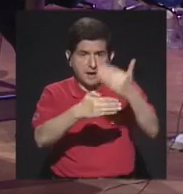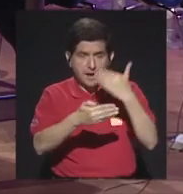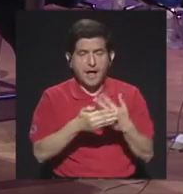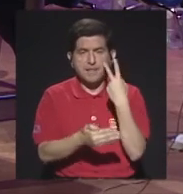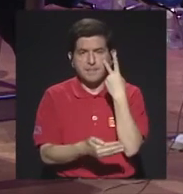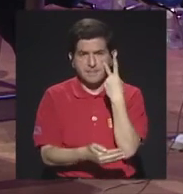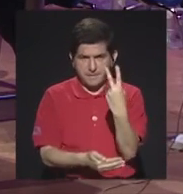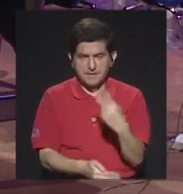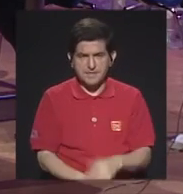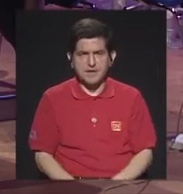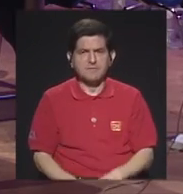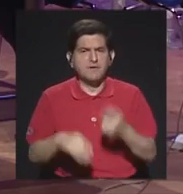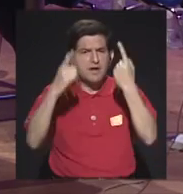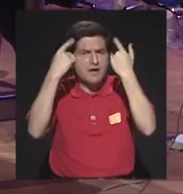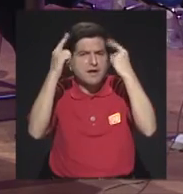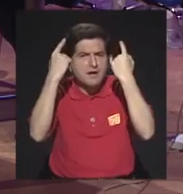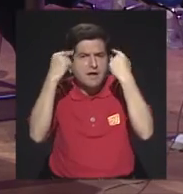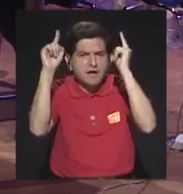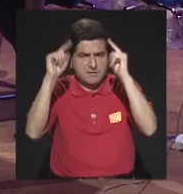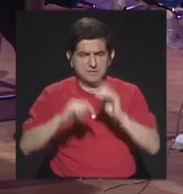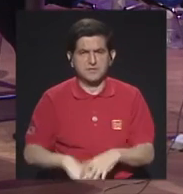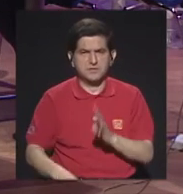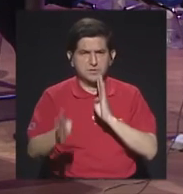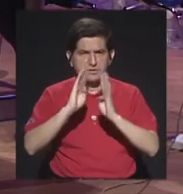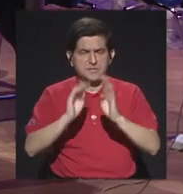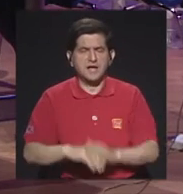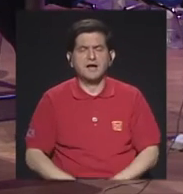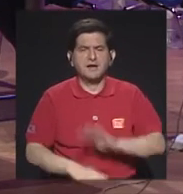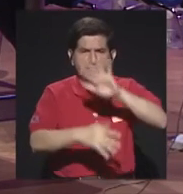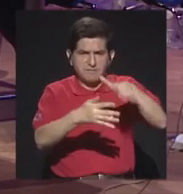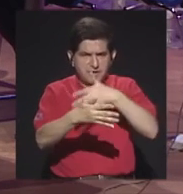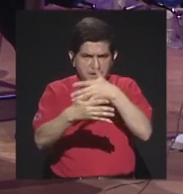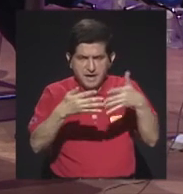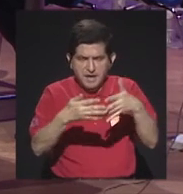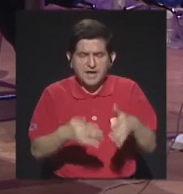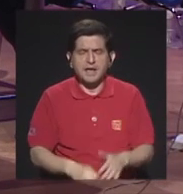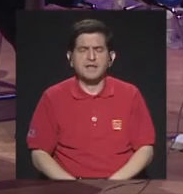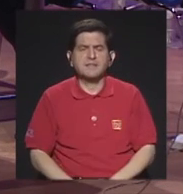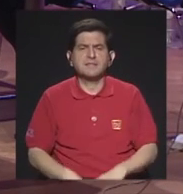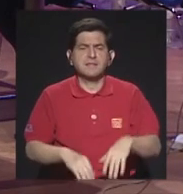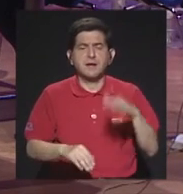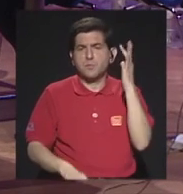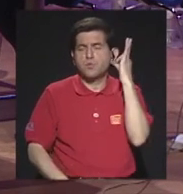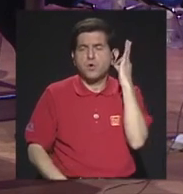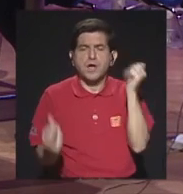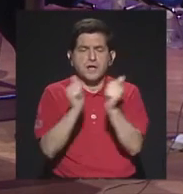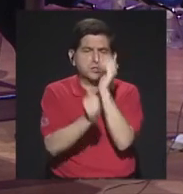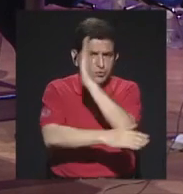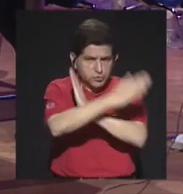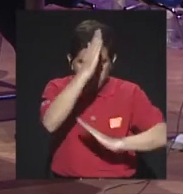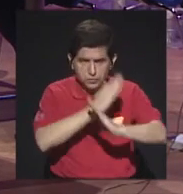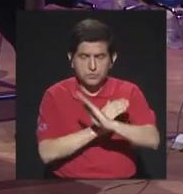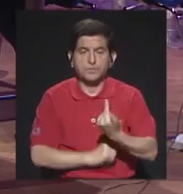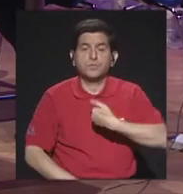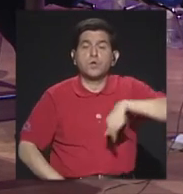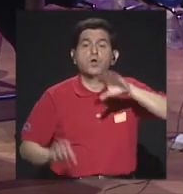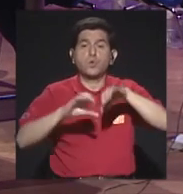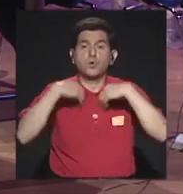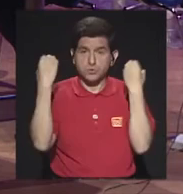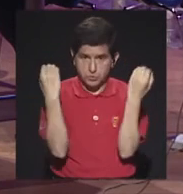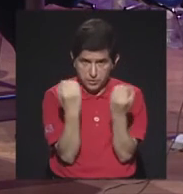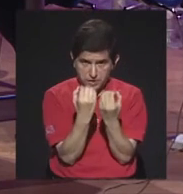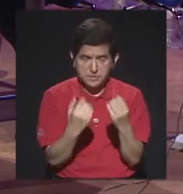un poco en logros, hablemos de la Agenda Local de Mujeres con Discapacidad. Bueno, nuestra organización,